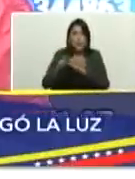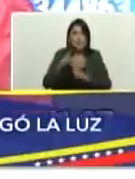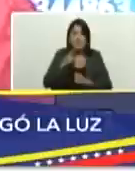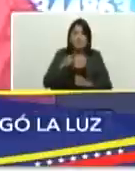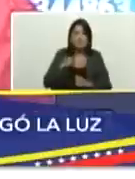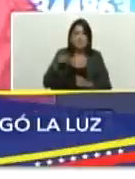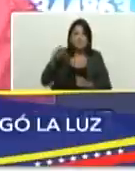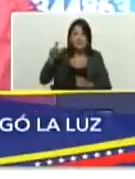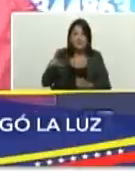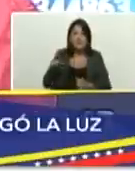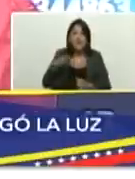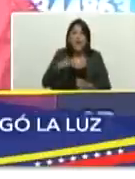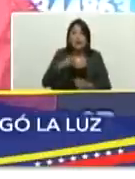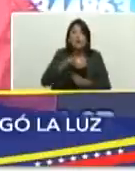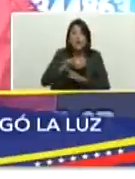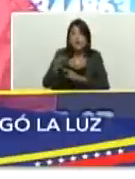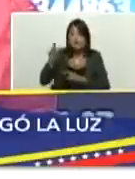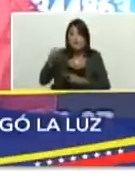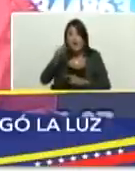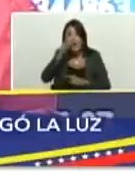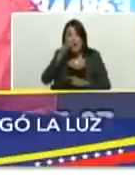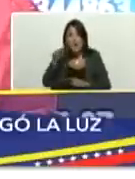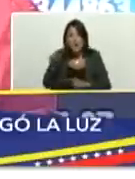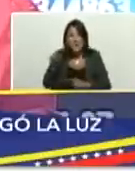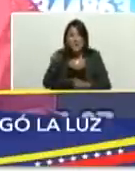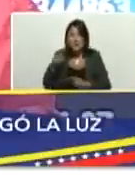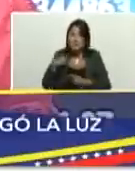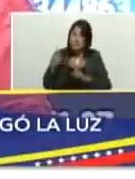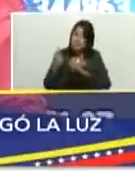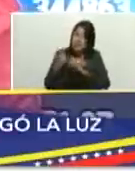Yo se lo decía a William Castillo, William.